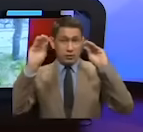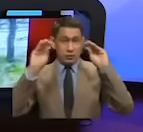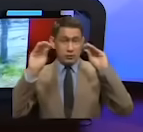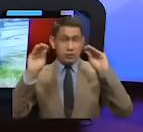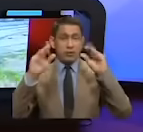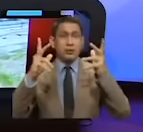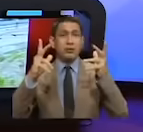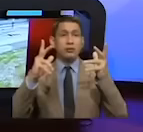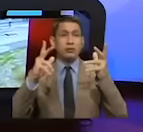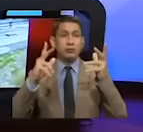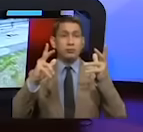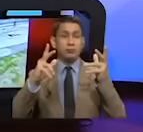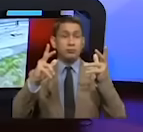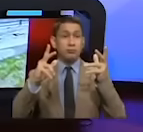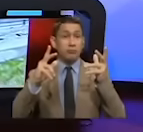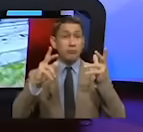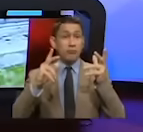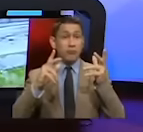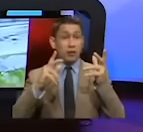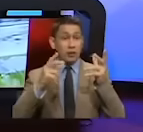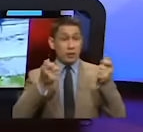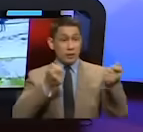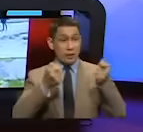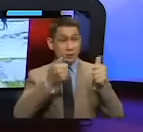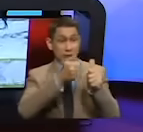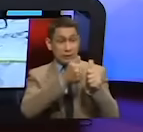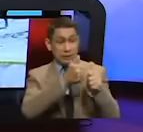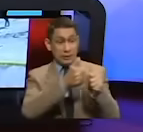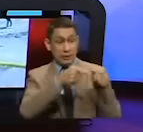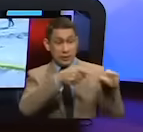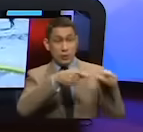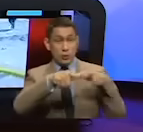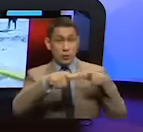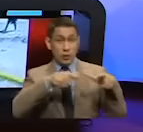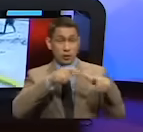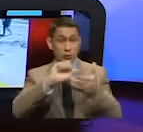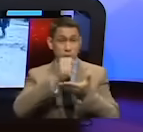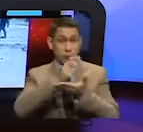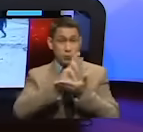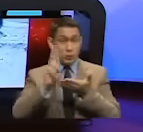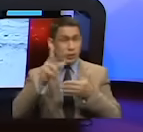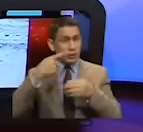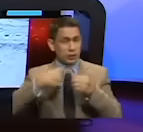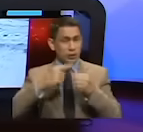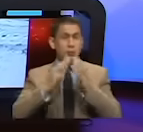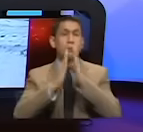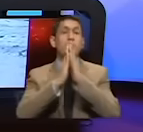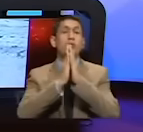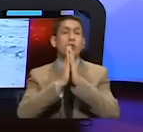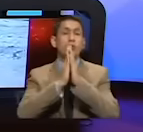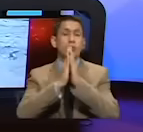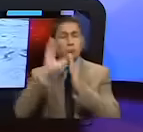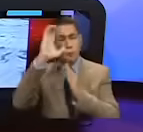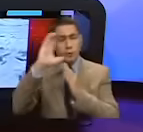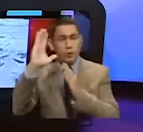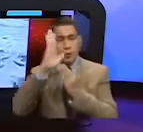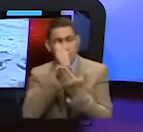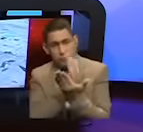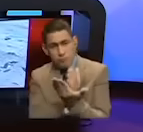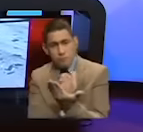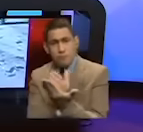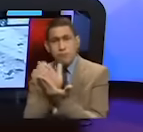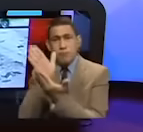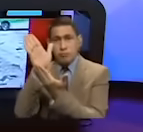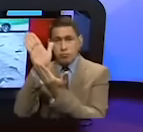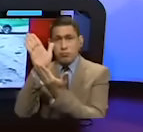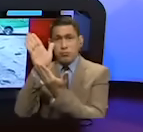circulando precisamente alrededor de esta zona, en el sur de Quito, por favor, las arterias viales que ustedes deben